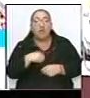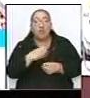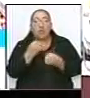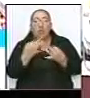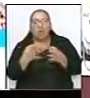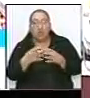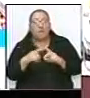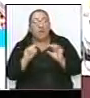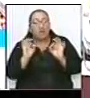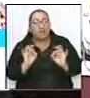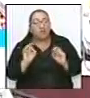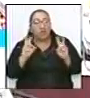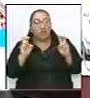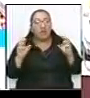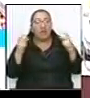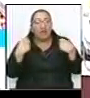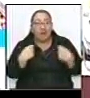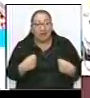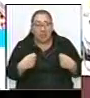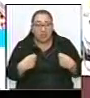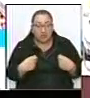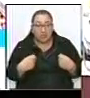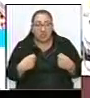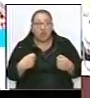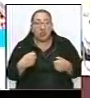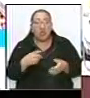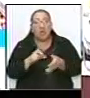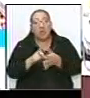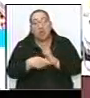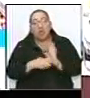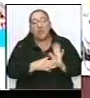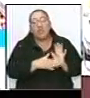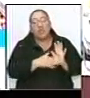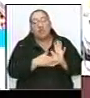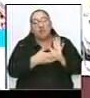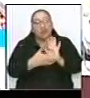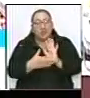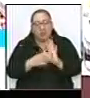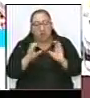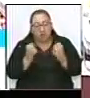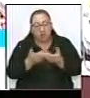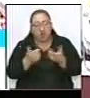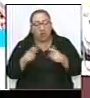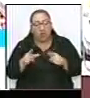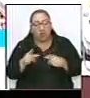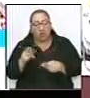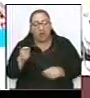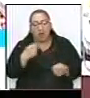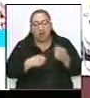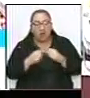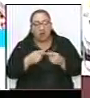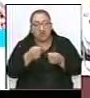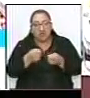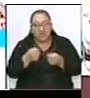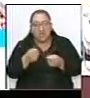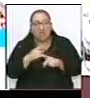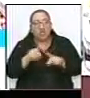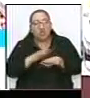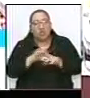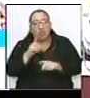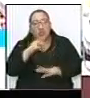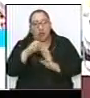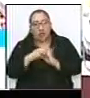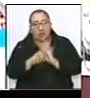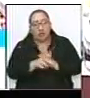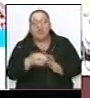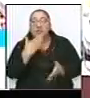en iniciativas de gasto que vaya a presentar el Parlamento cuando se maneja algún tipo de insistencia. Muchas gracias, señor